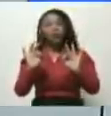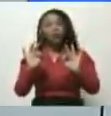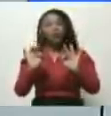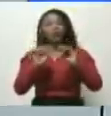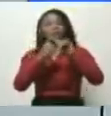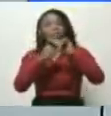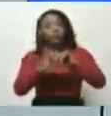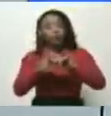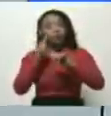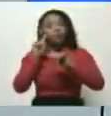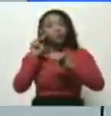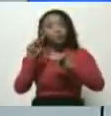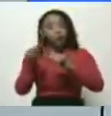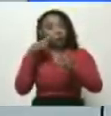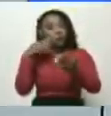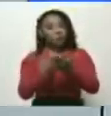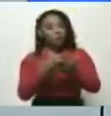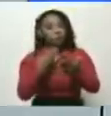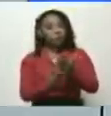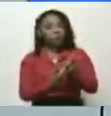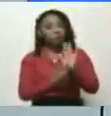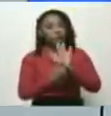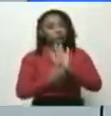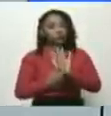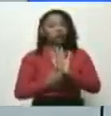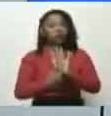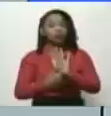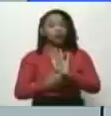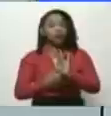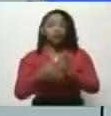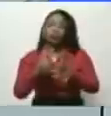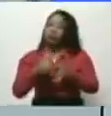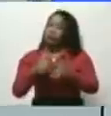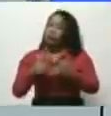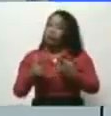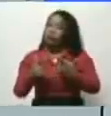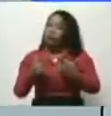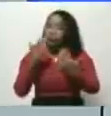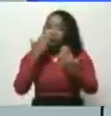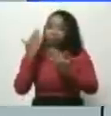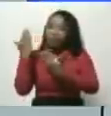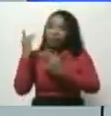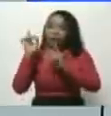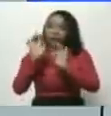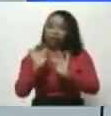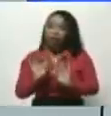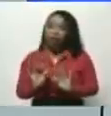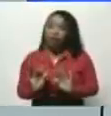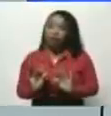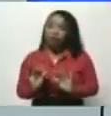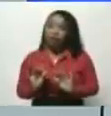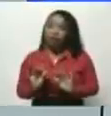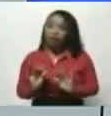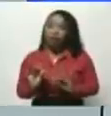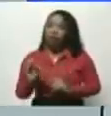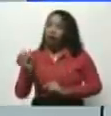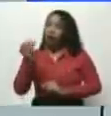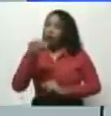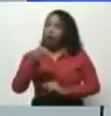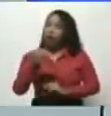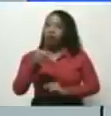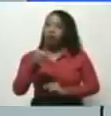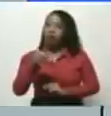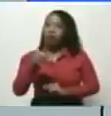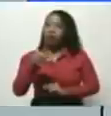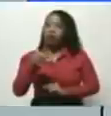contables, medibles, específicas. Y entonces, fíjense, en ese sentido, además, yo